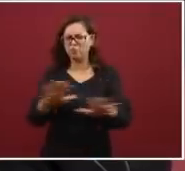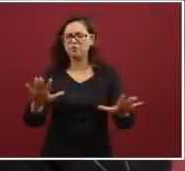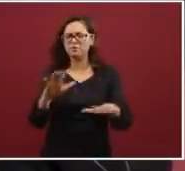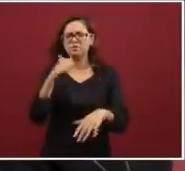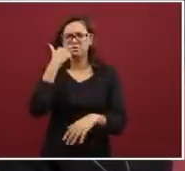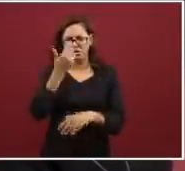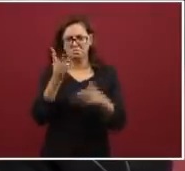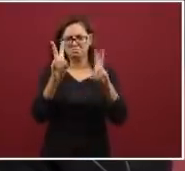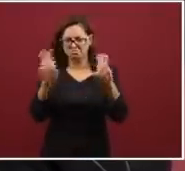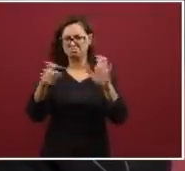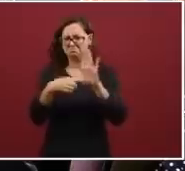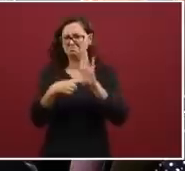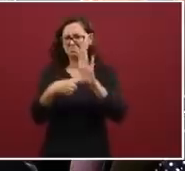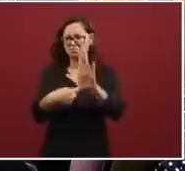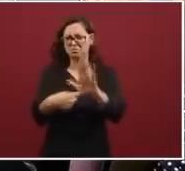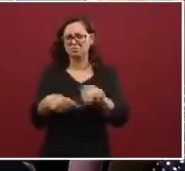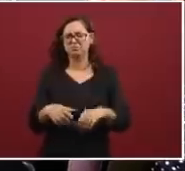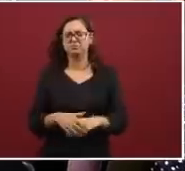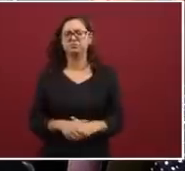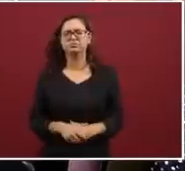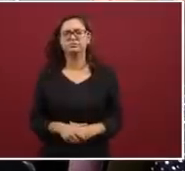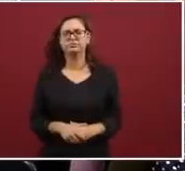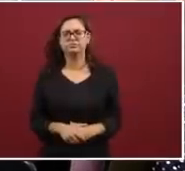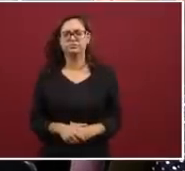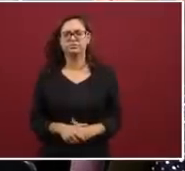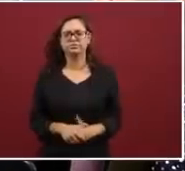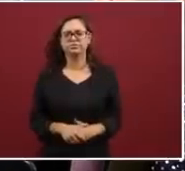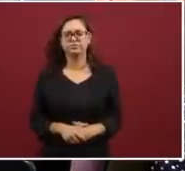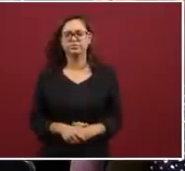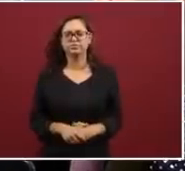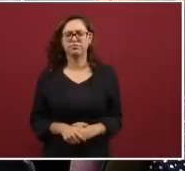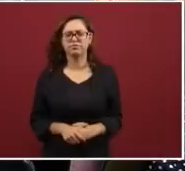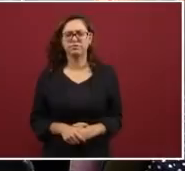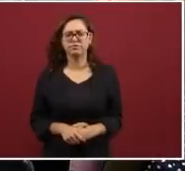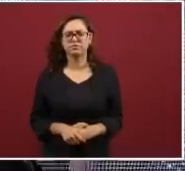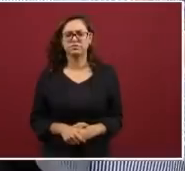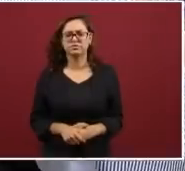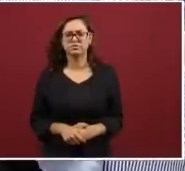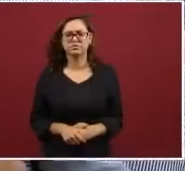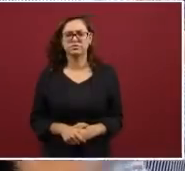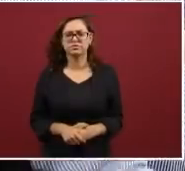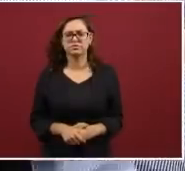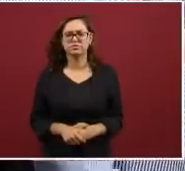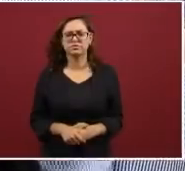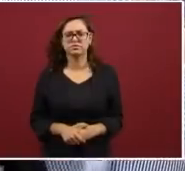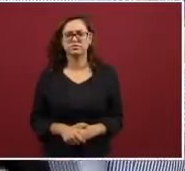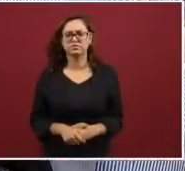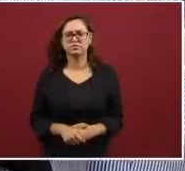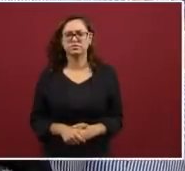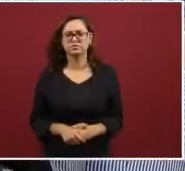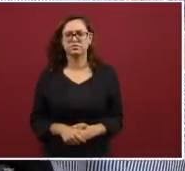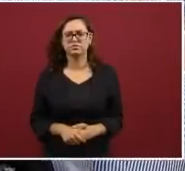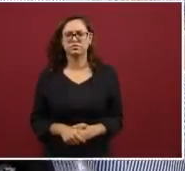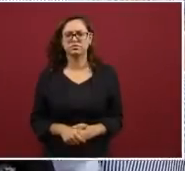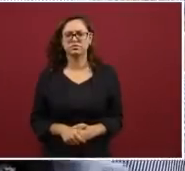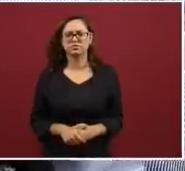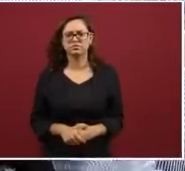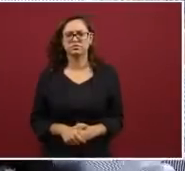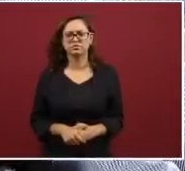hablamos del tema. Pero estos 12.000 barriles que se registran menos en este mes, ¿no le preocupan? No,